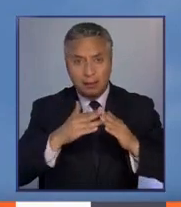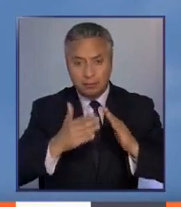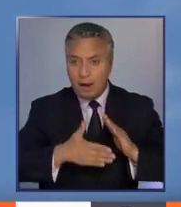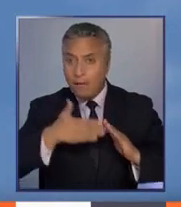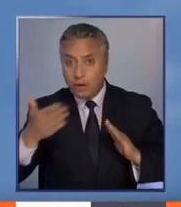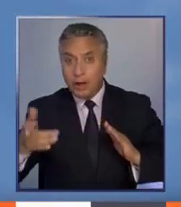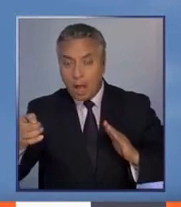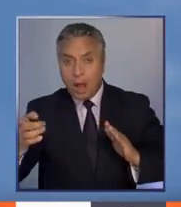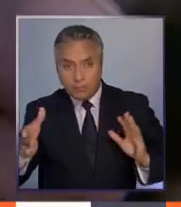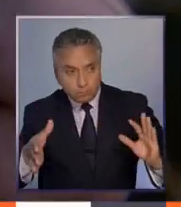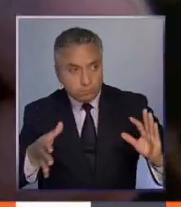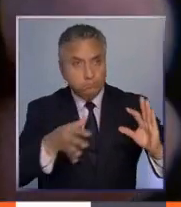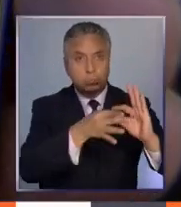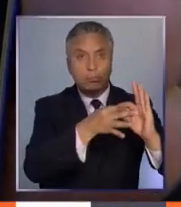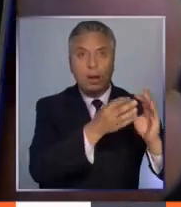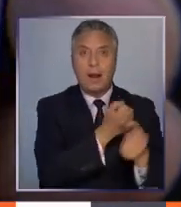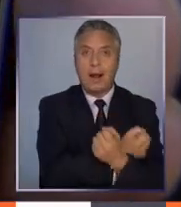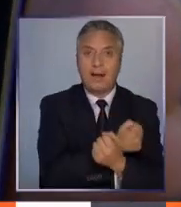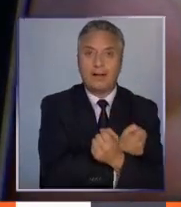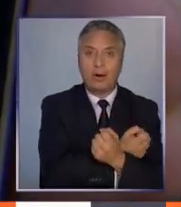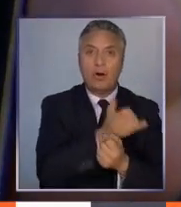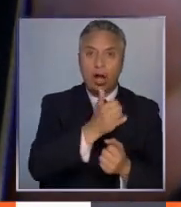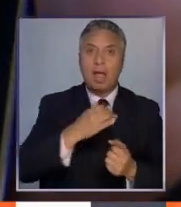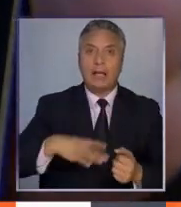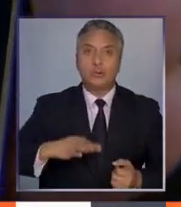con carabineros y vigilancia ciudadana.